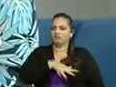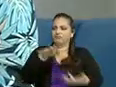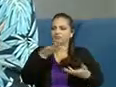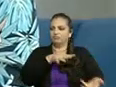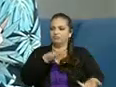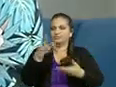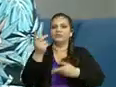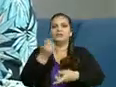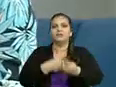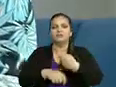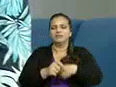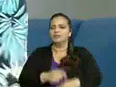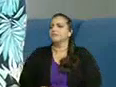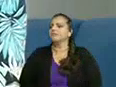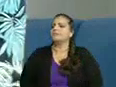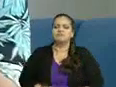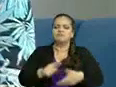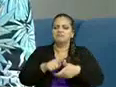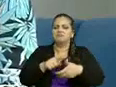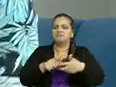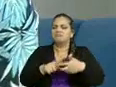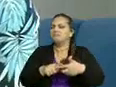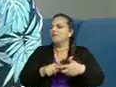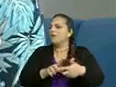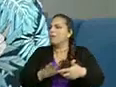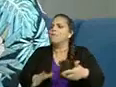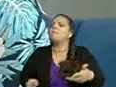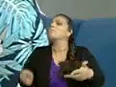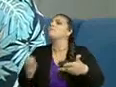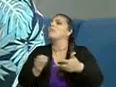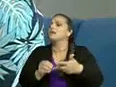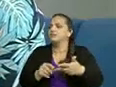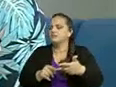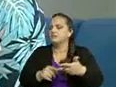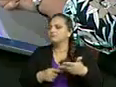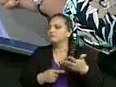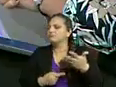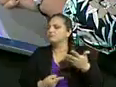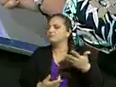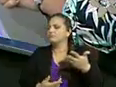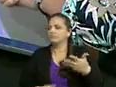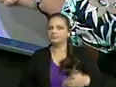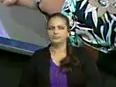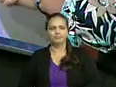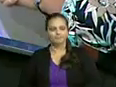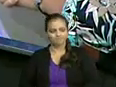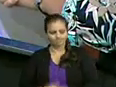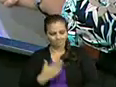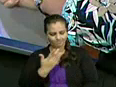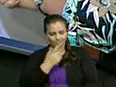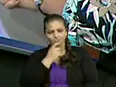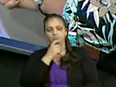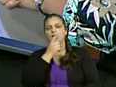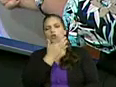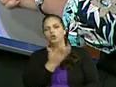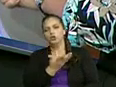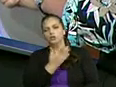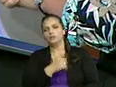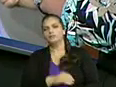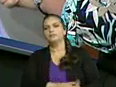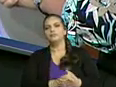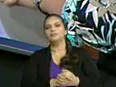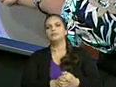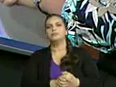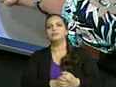de Asia podemos también aperturar para los productos ecuatorianos? Hemos visitado y estamos trabajando países